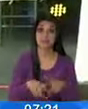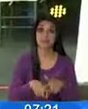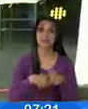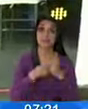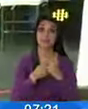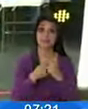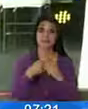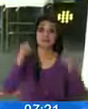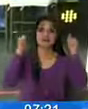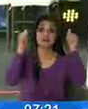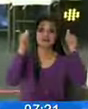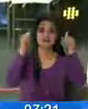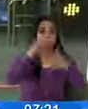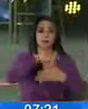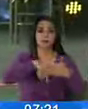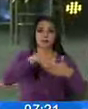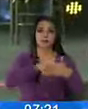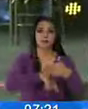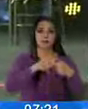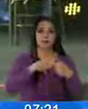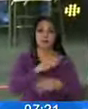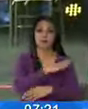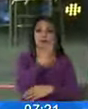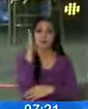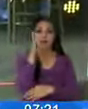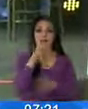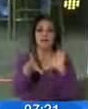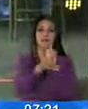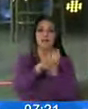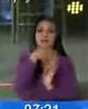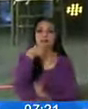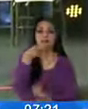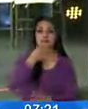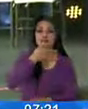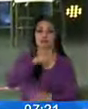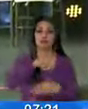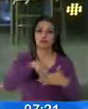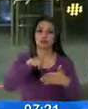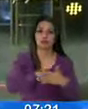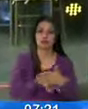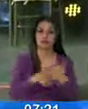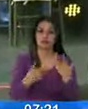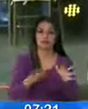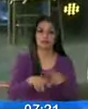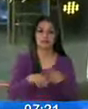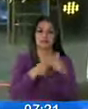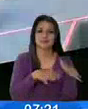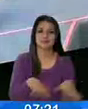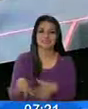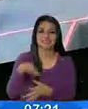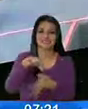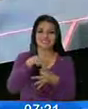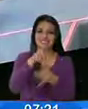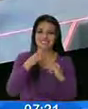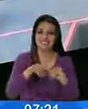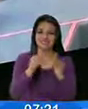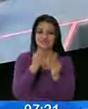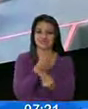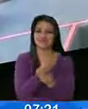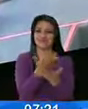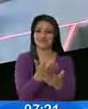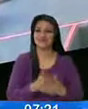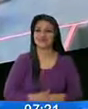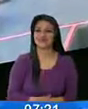silencio electoral y a partir del mediodía la ley seca, hay que tomarlo en cuenta. El Ecuador ya vive la jornada electoral. Roberto, ustedes continúan con más en Estudios